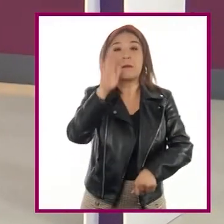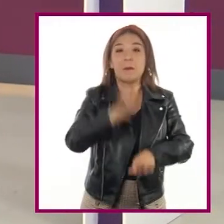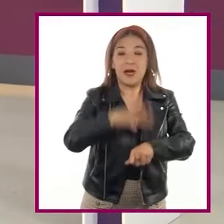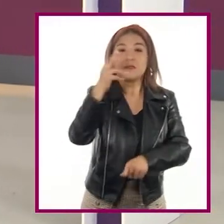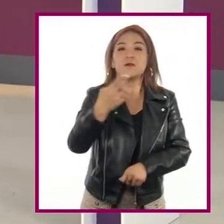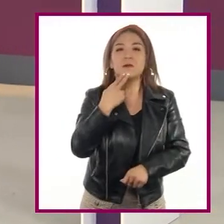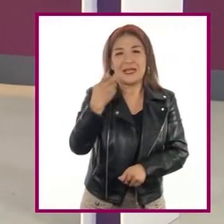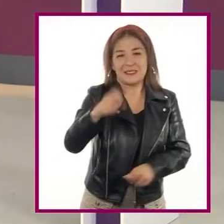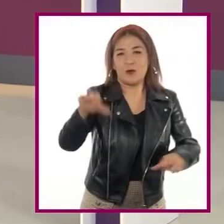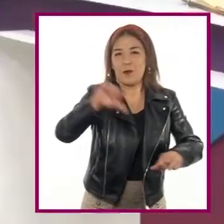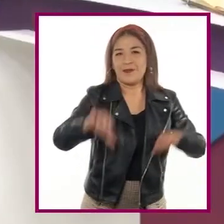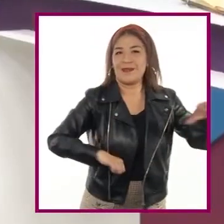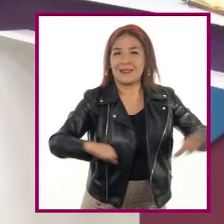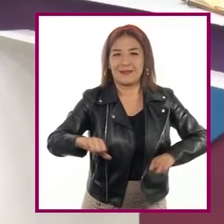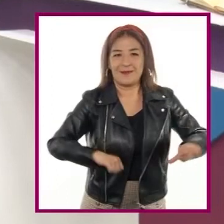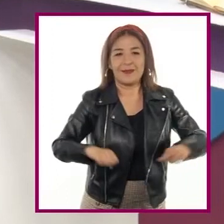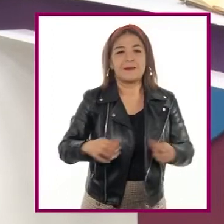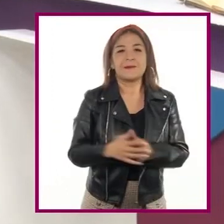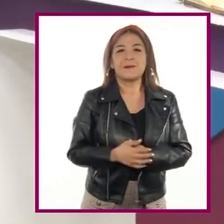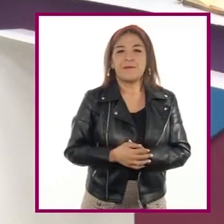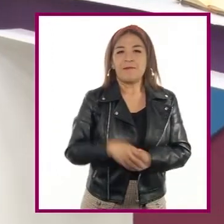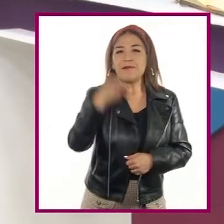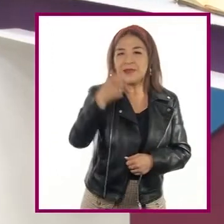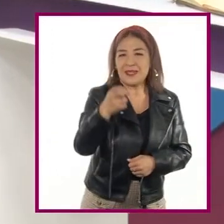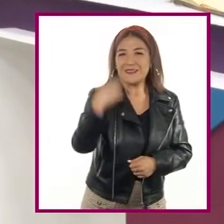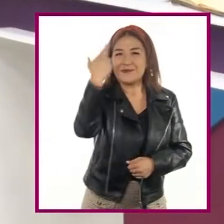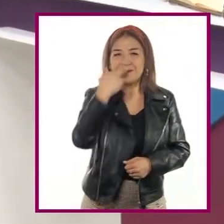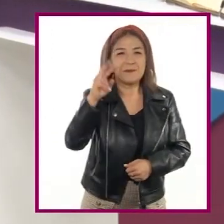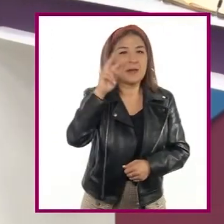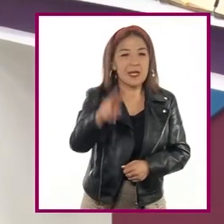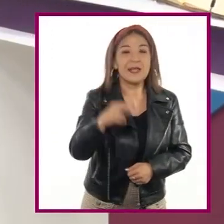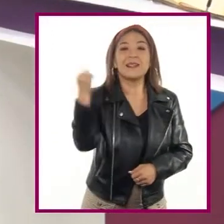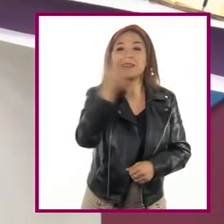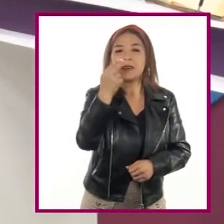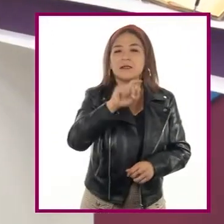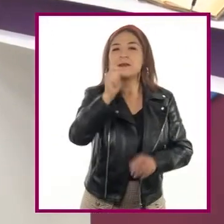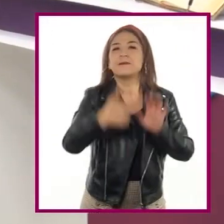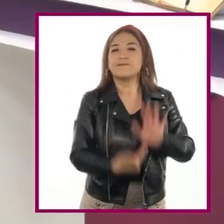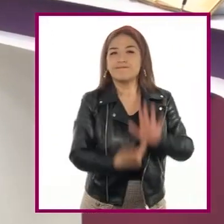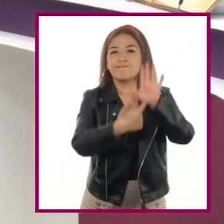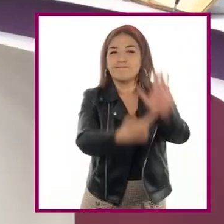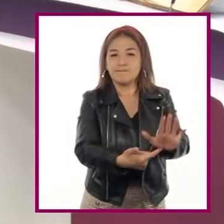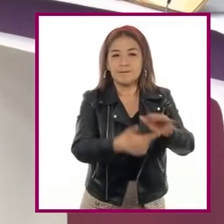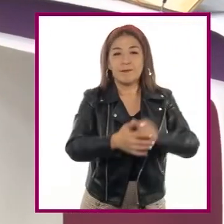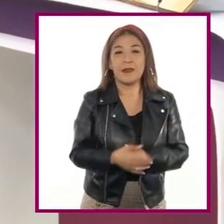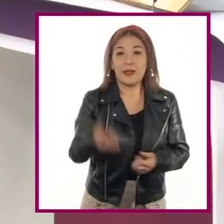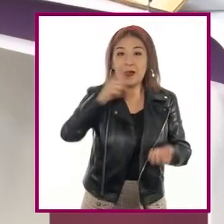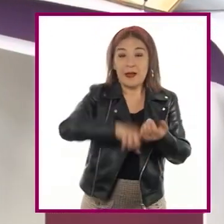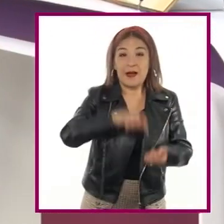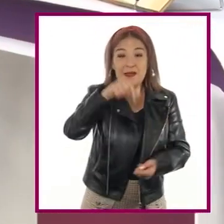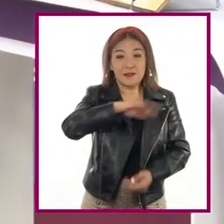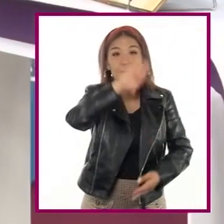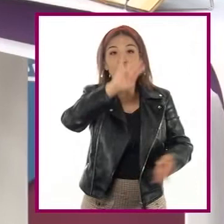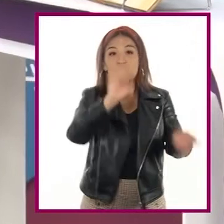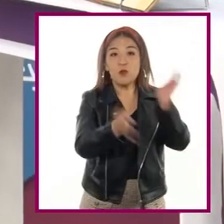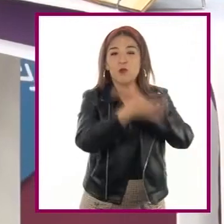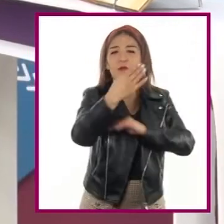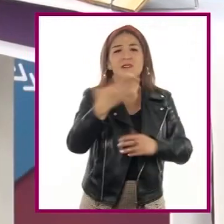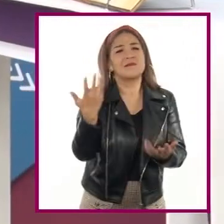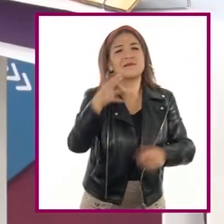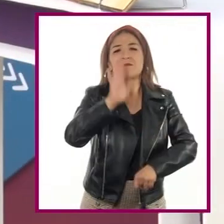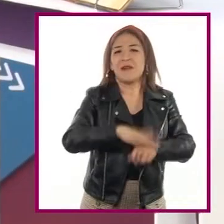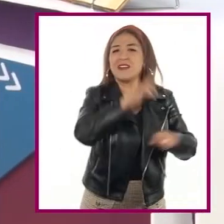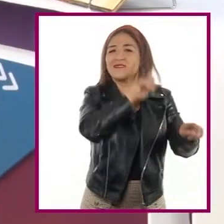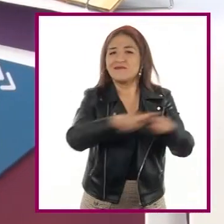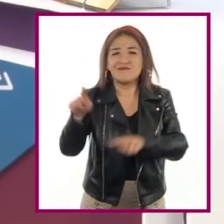para el reto final. De acuerdo a lo revisado, es necesario señalar que en el mundo actual contamos con una diversidad de